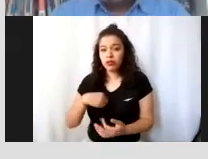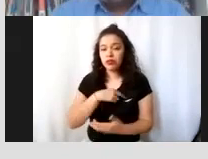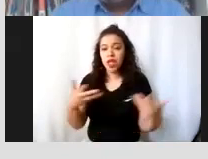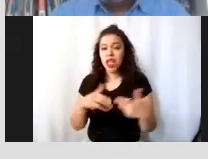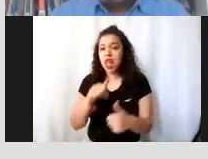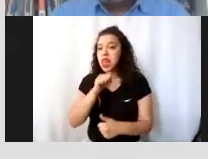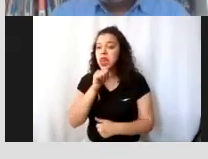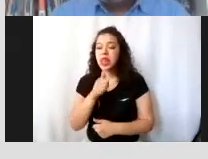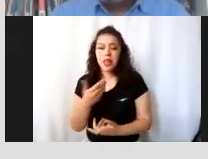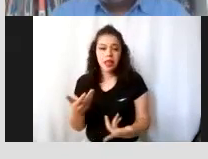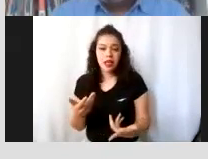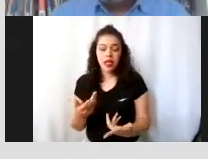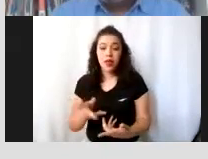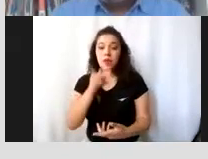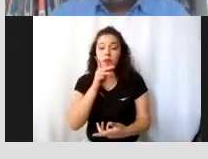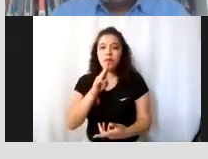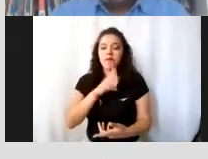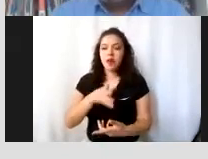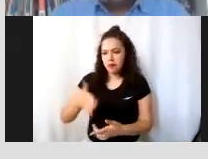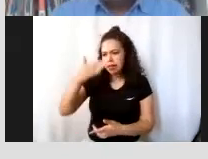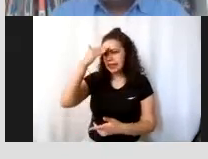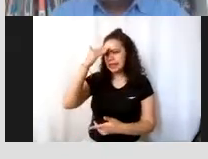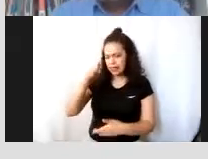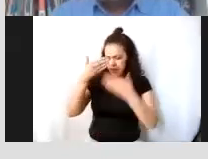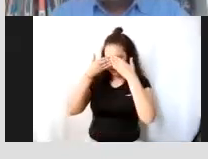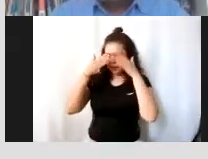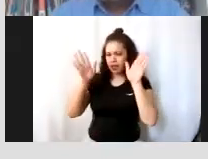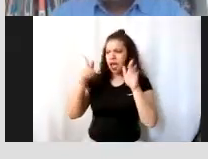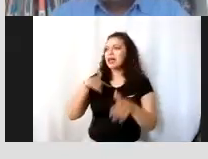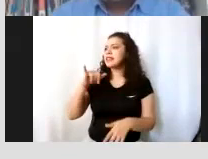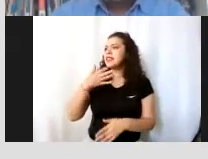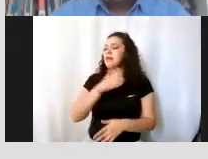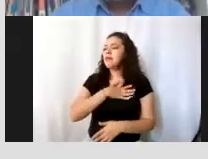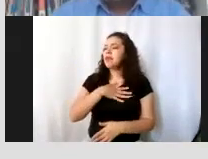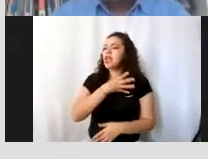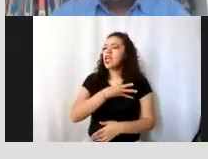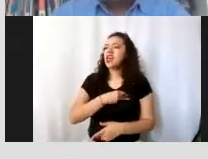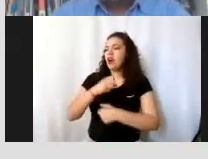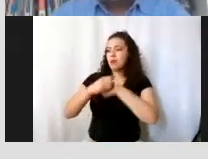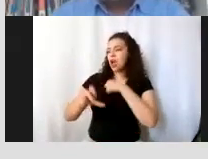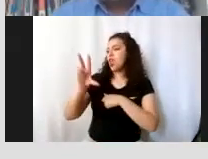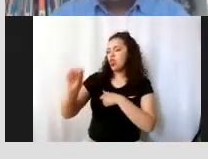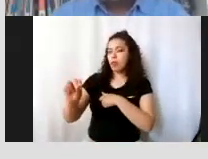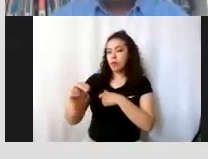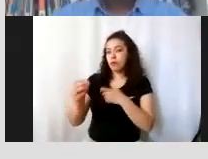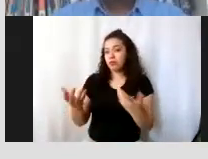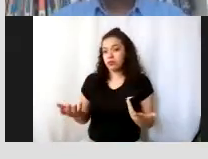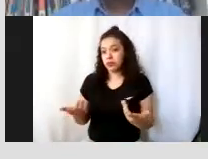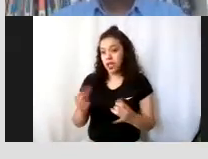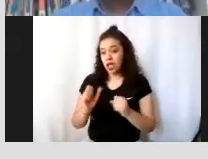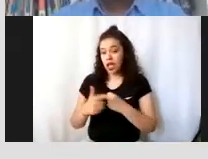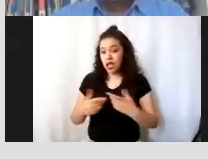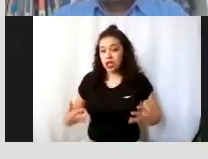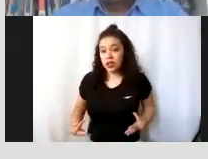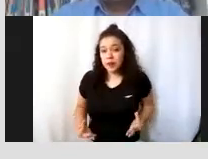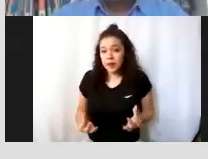hacerla porque ellos estaban conscientes de eso. Entonces, para nosotros sí, sí es parte sensible y es parte importante que la tenemos que